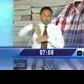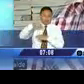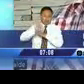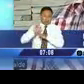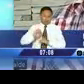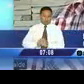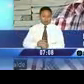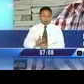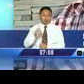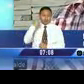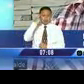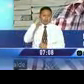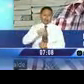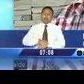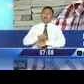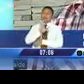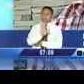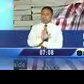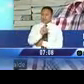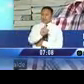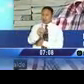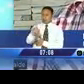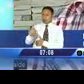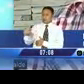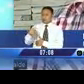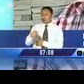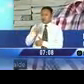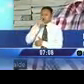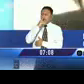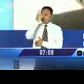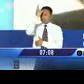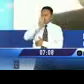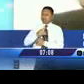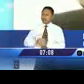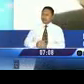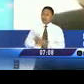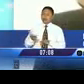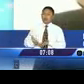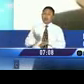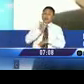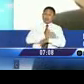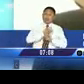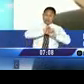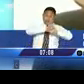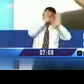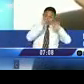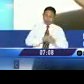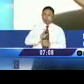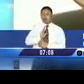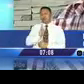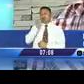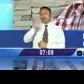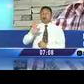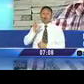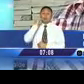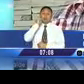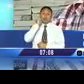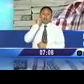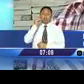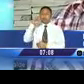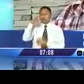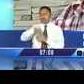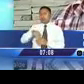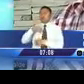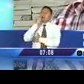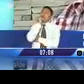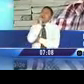de pensar por quién va a votar, o decidir por quién va a votar, mientras sale de casa, mientras desayuna fuera del recinto electoral